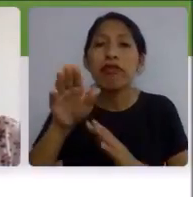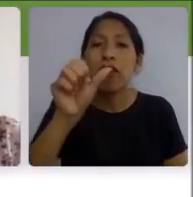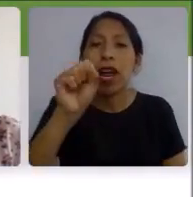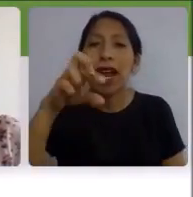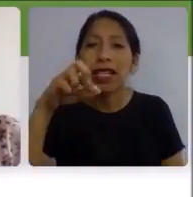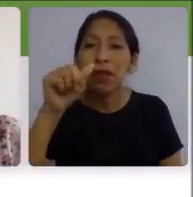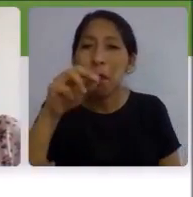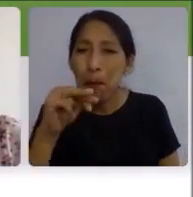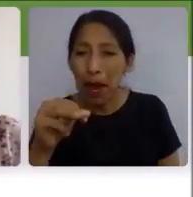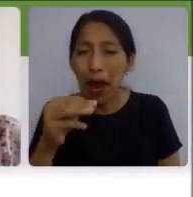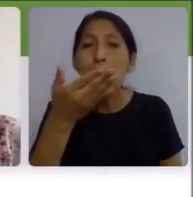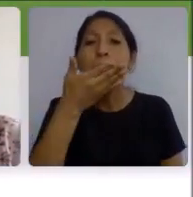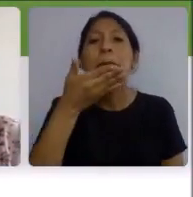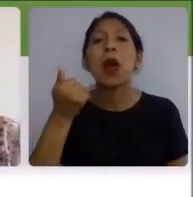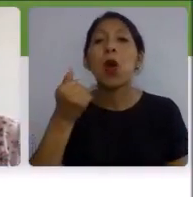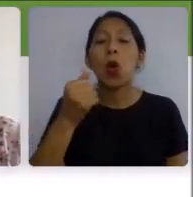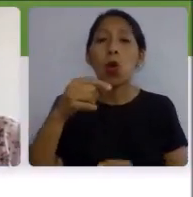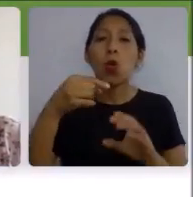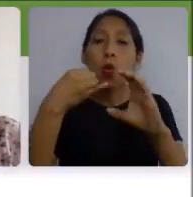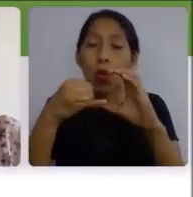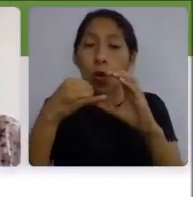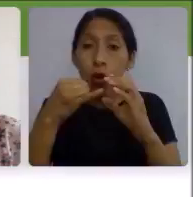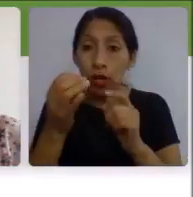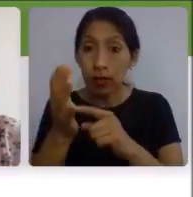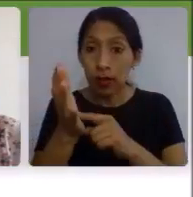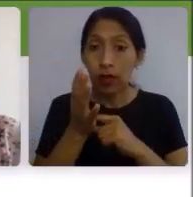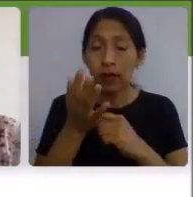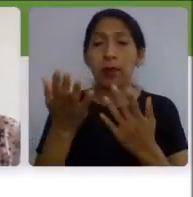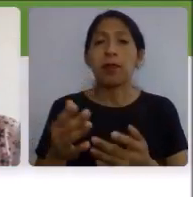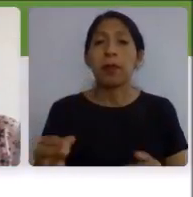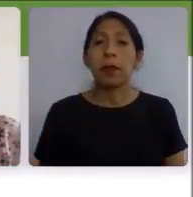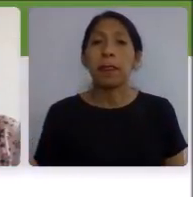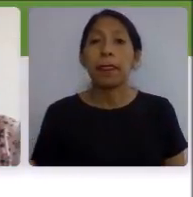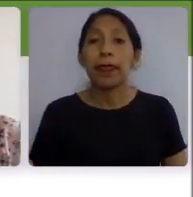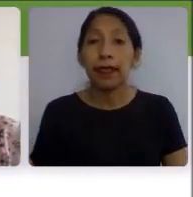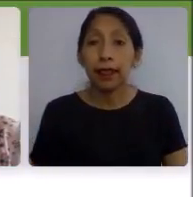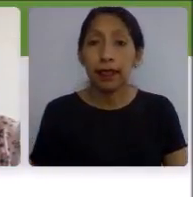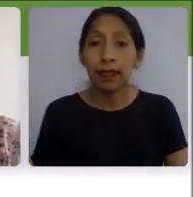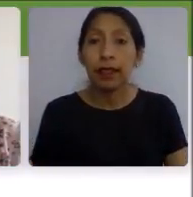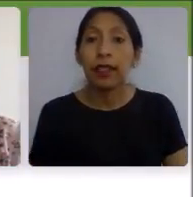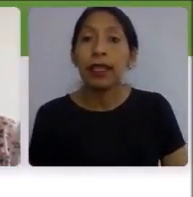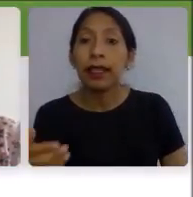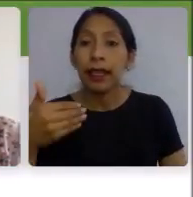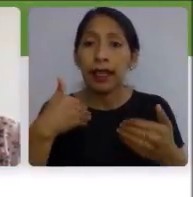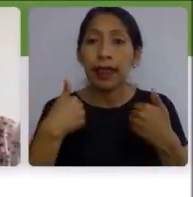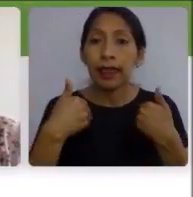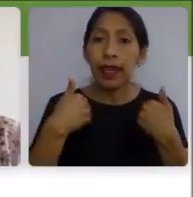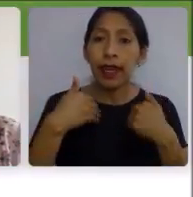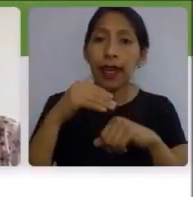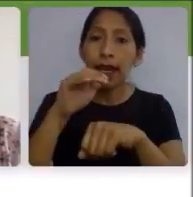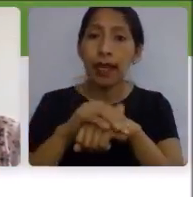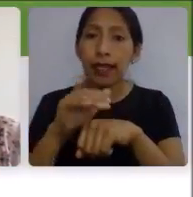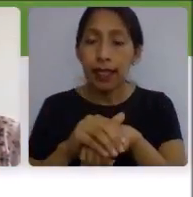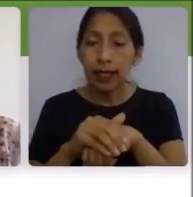un correo con dominio. Que la página web tenga este contenido en inglés, que sea